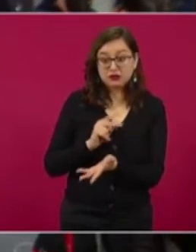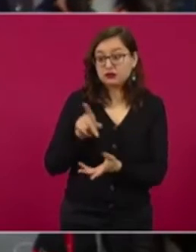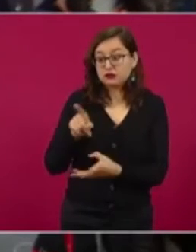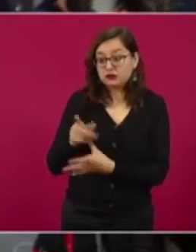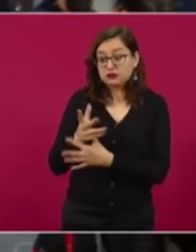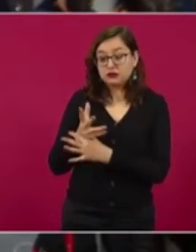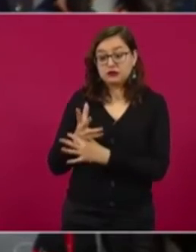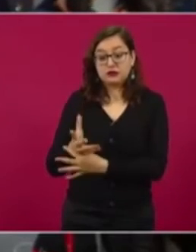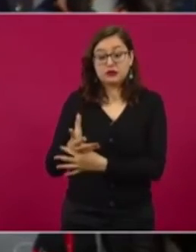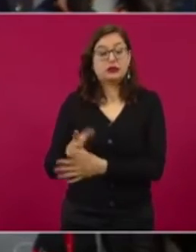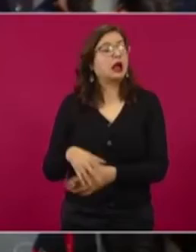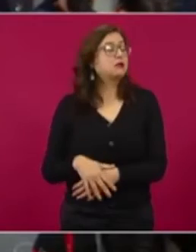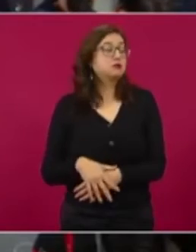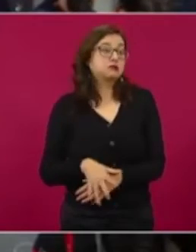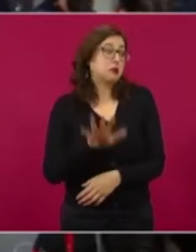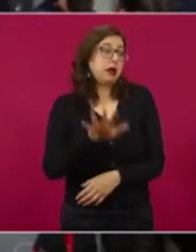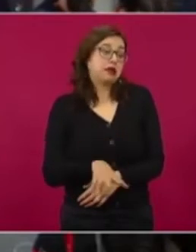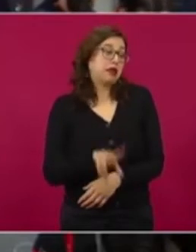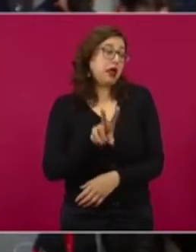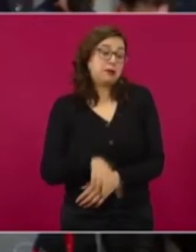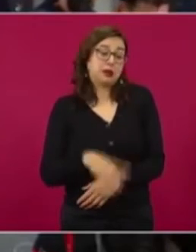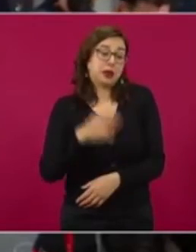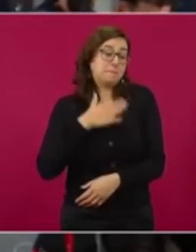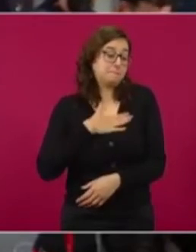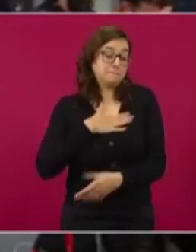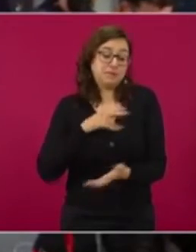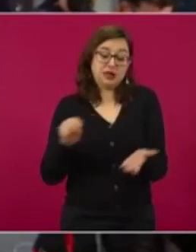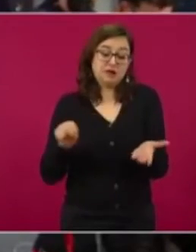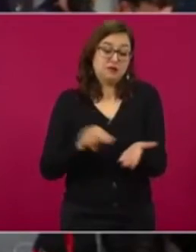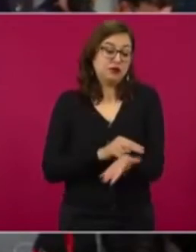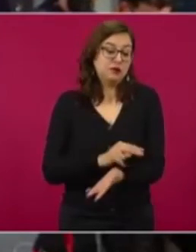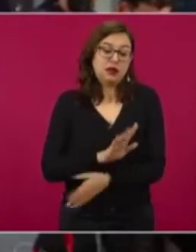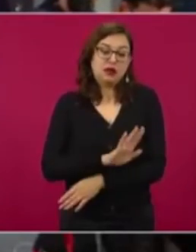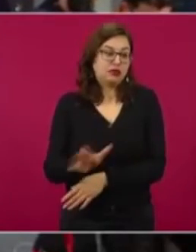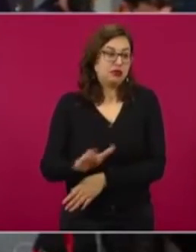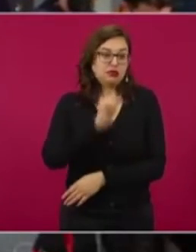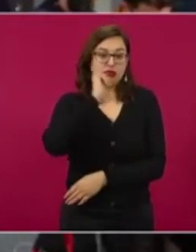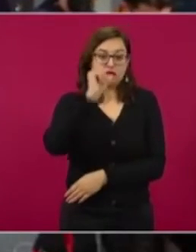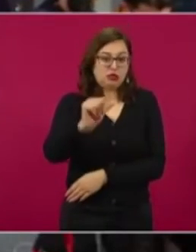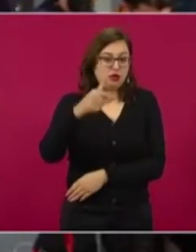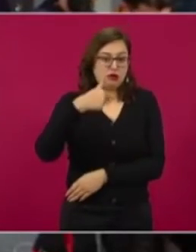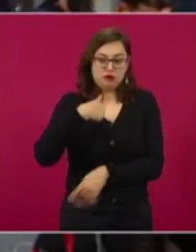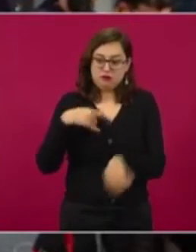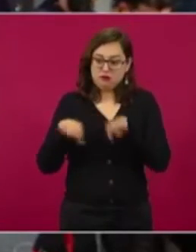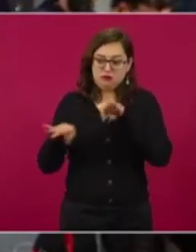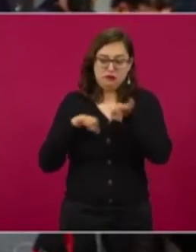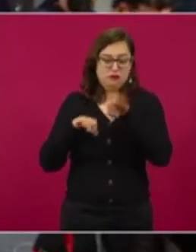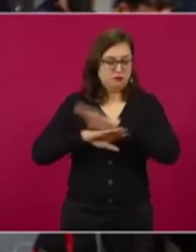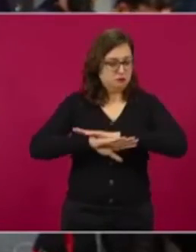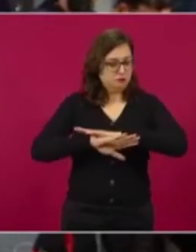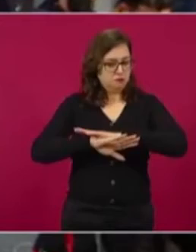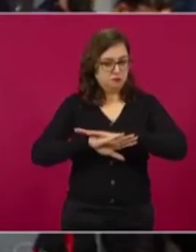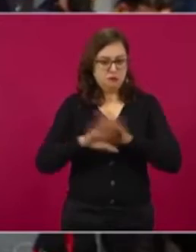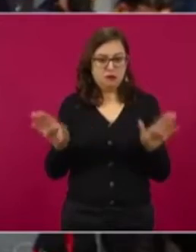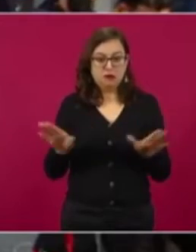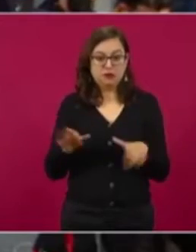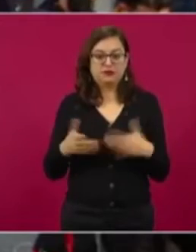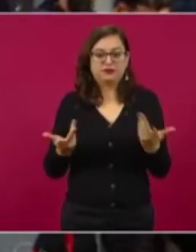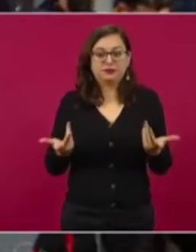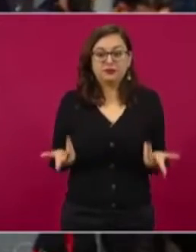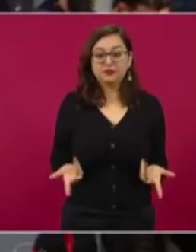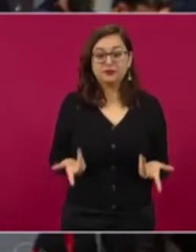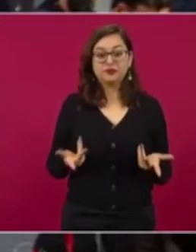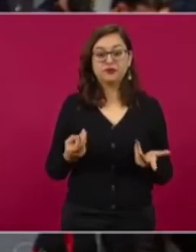declara que no es su firma y que en esa fecha ya no trabajaba ahí, ¿no? O sea, de la que firma sí. que…